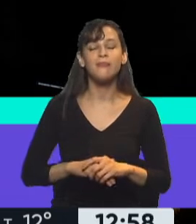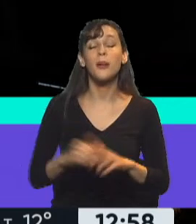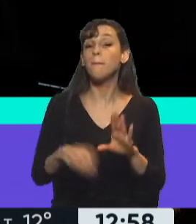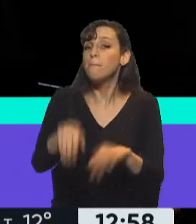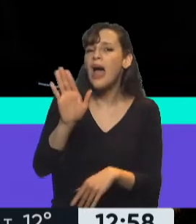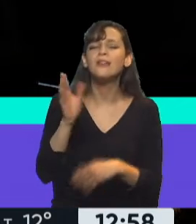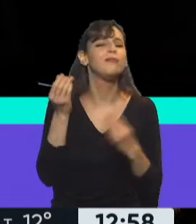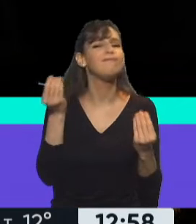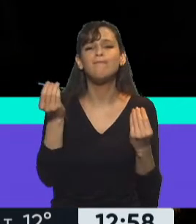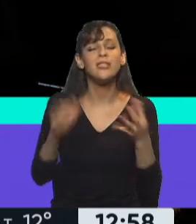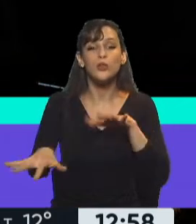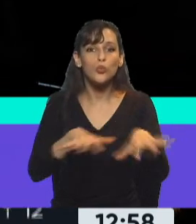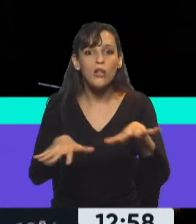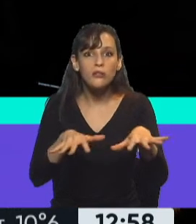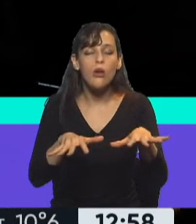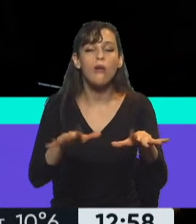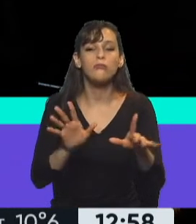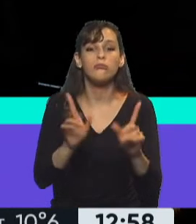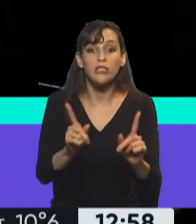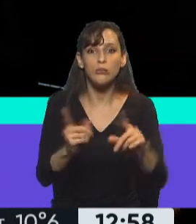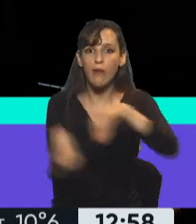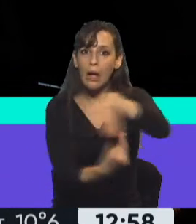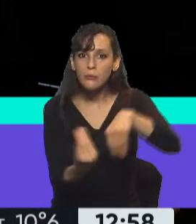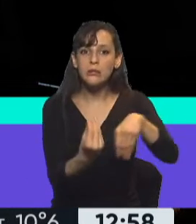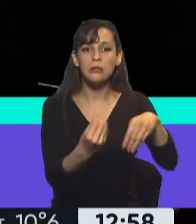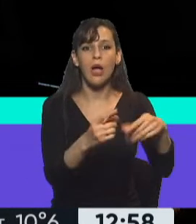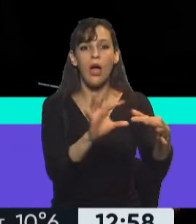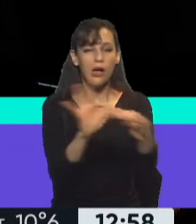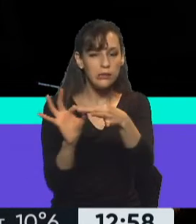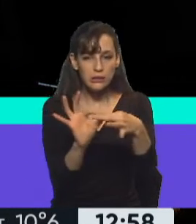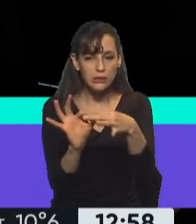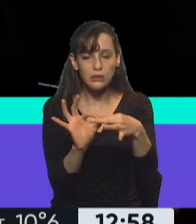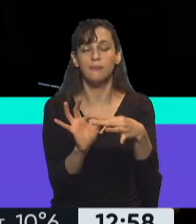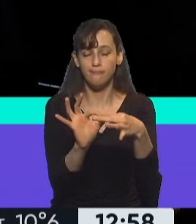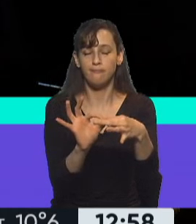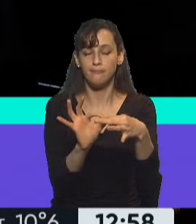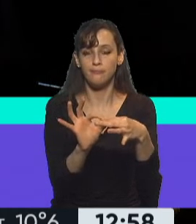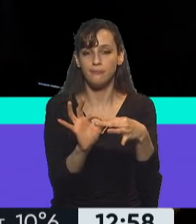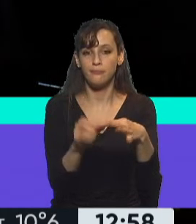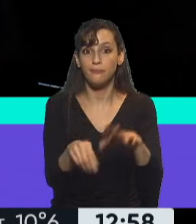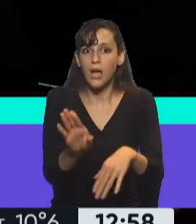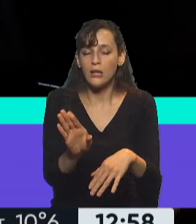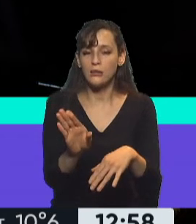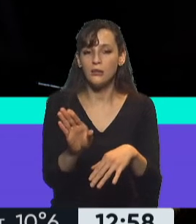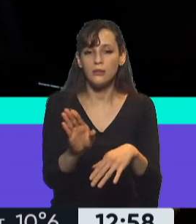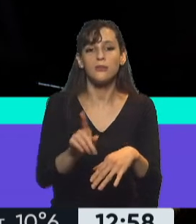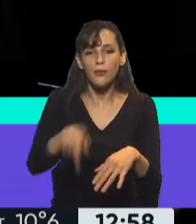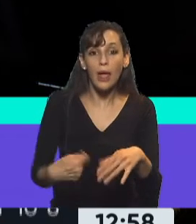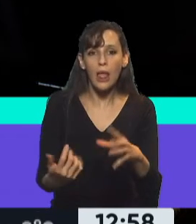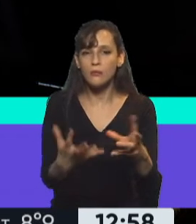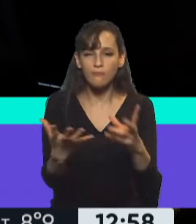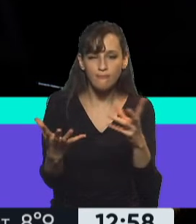cuando estas situaciones se dan en vínculos familiares, que es donde generalmente se provoca un caldo de cultivo interesante para